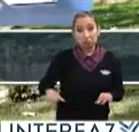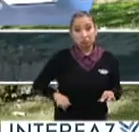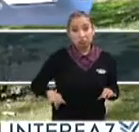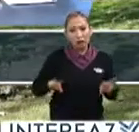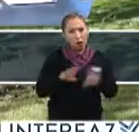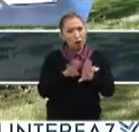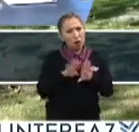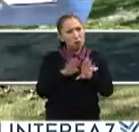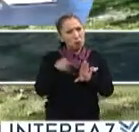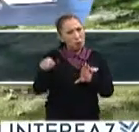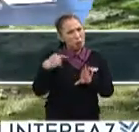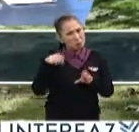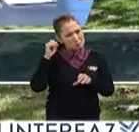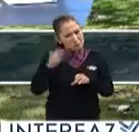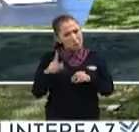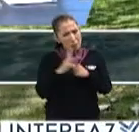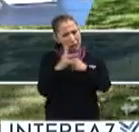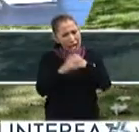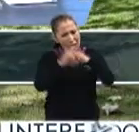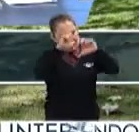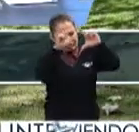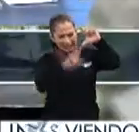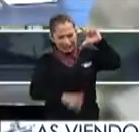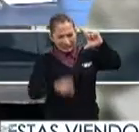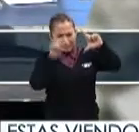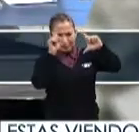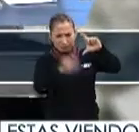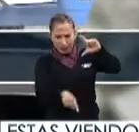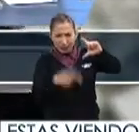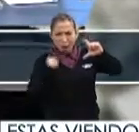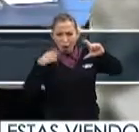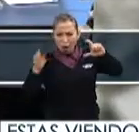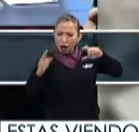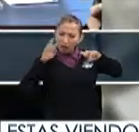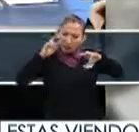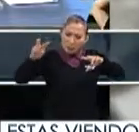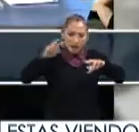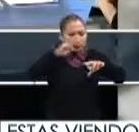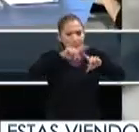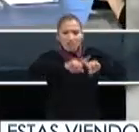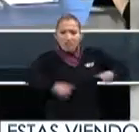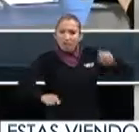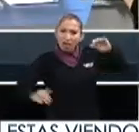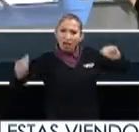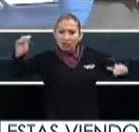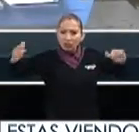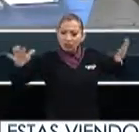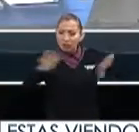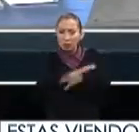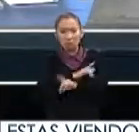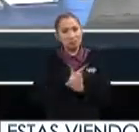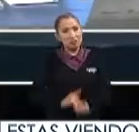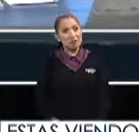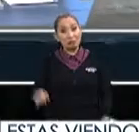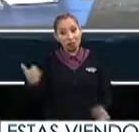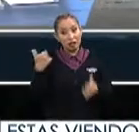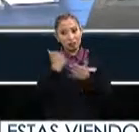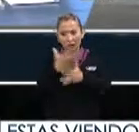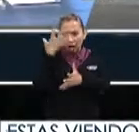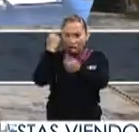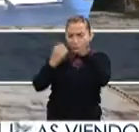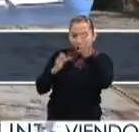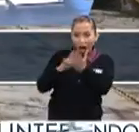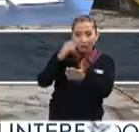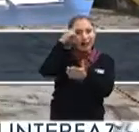interesante cómo, a pesar de que es dentro del nuestra misma república, pues hay diferencias, hay cambios, y eso también ayuda, ¿no? A